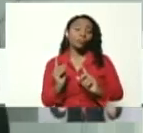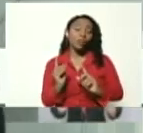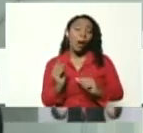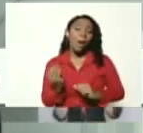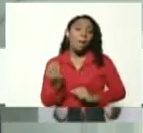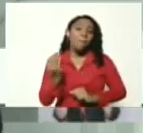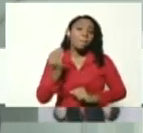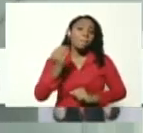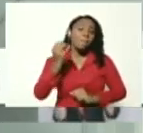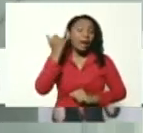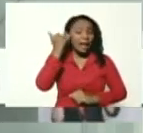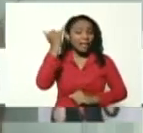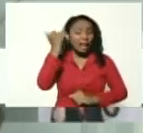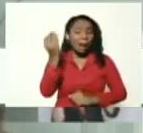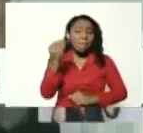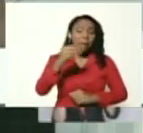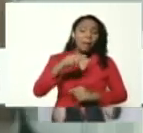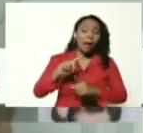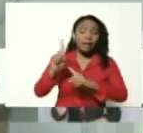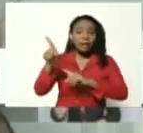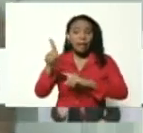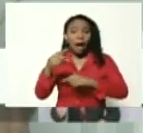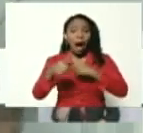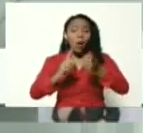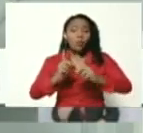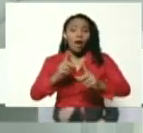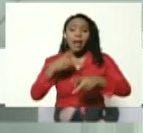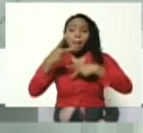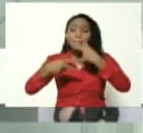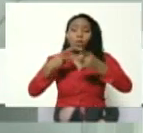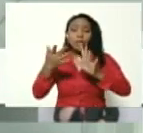diatriba, el fragor de la política, hay